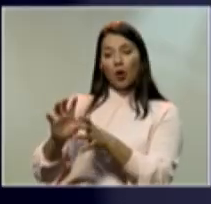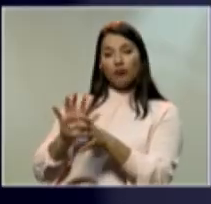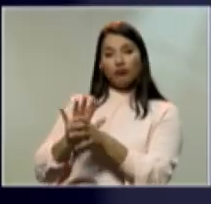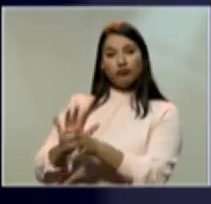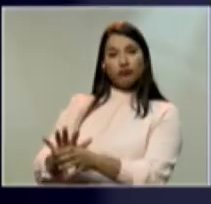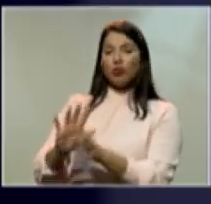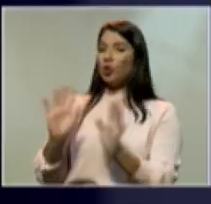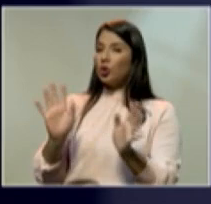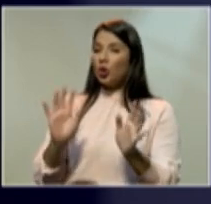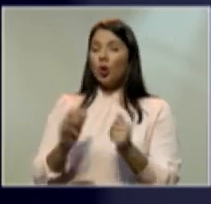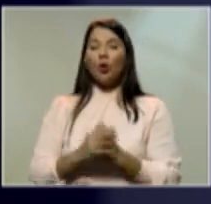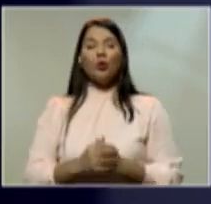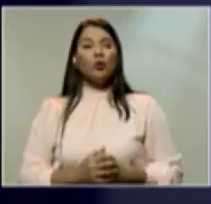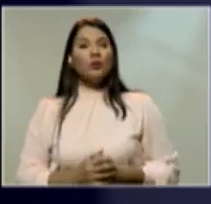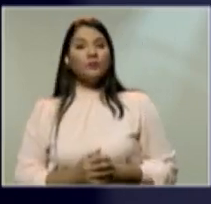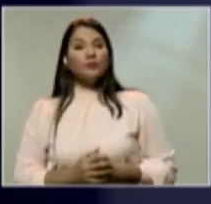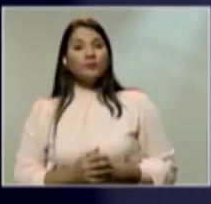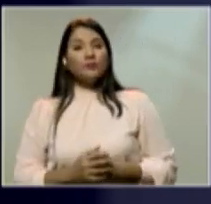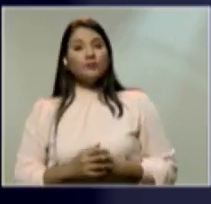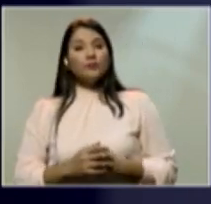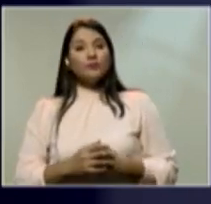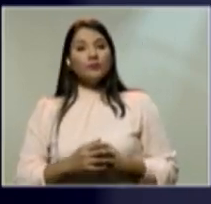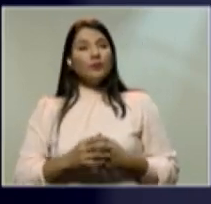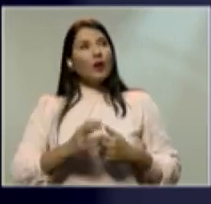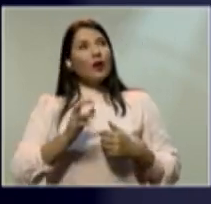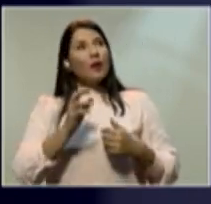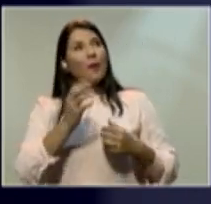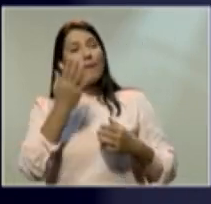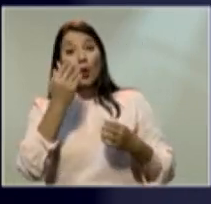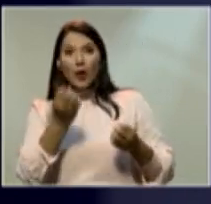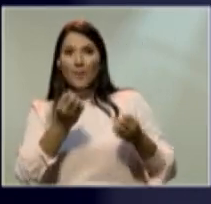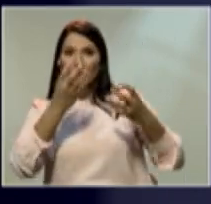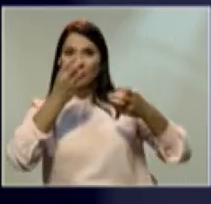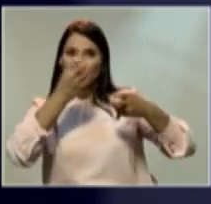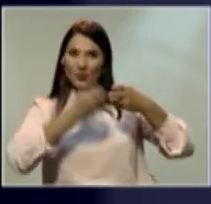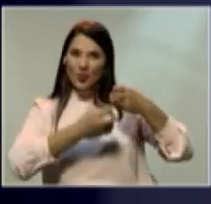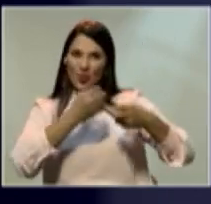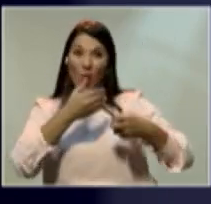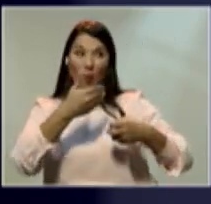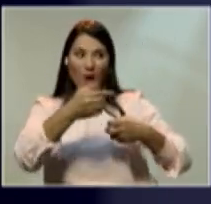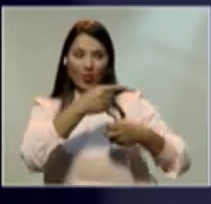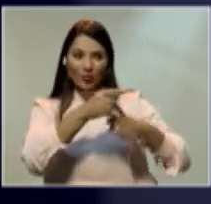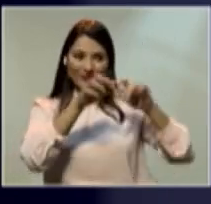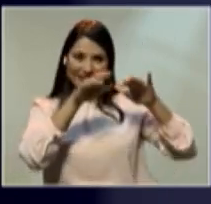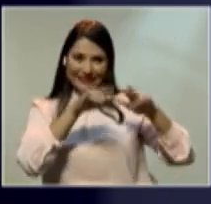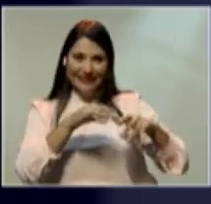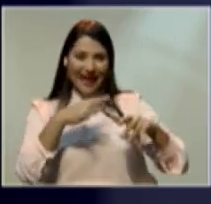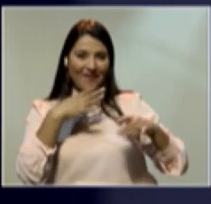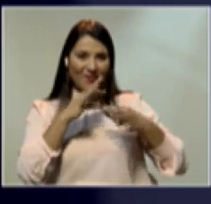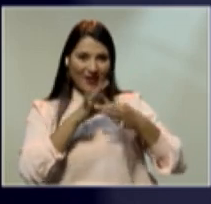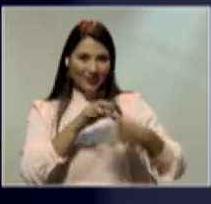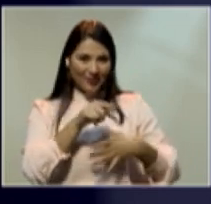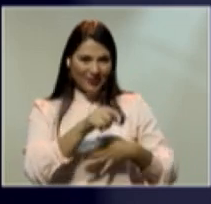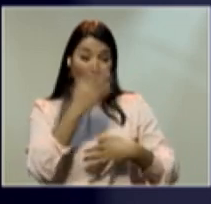Que hubo una caloradísima polémica cuando usted sacó ese artículo, porque muchas